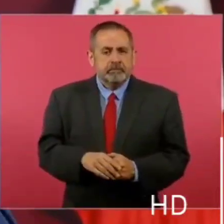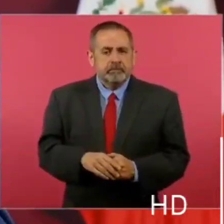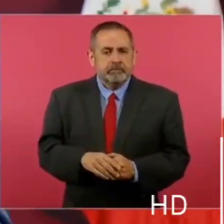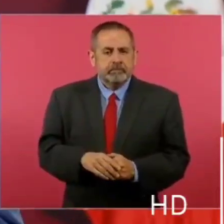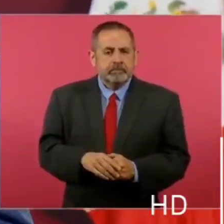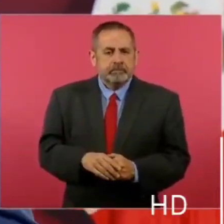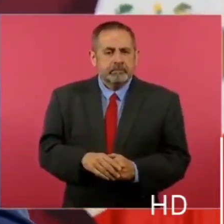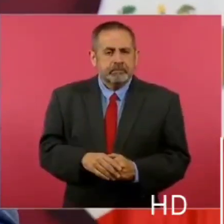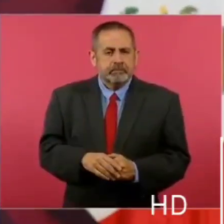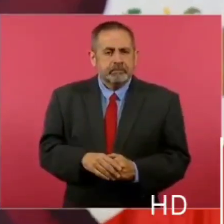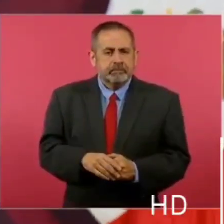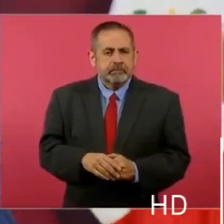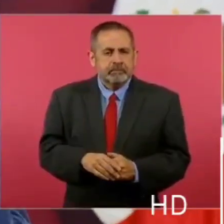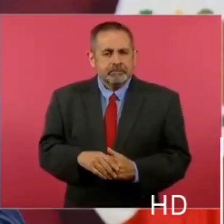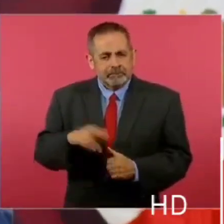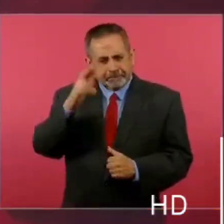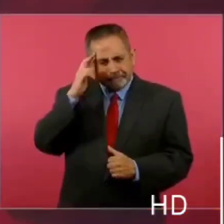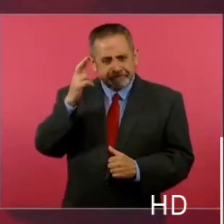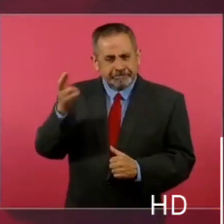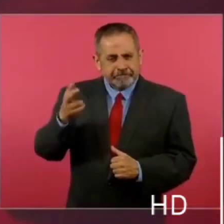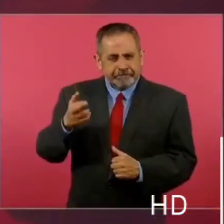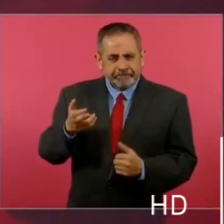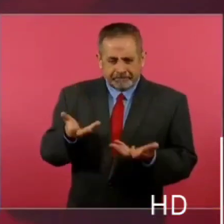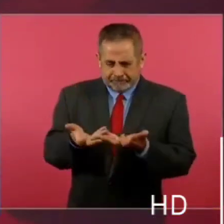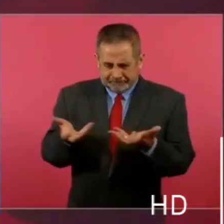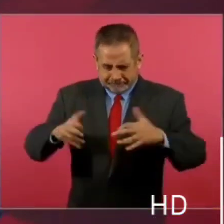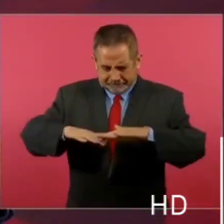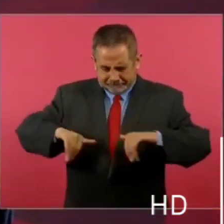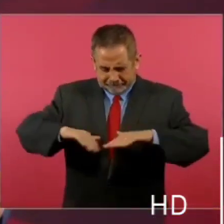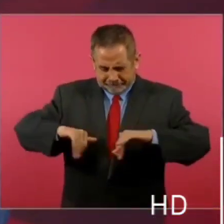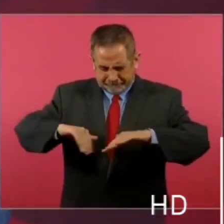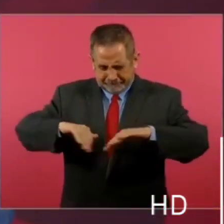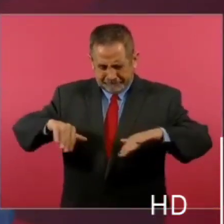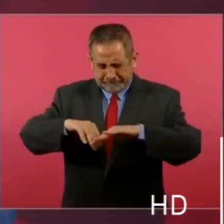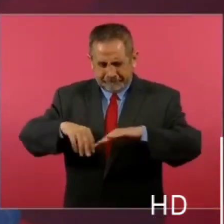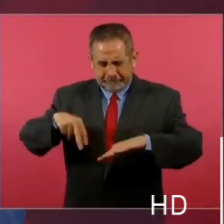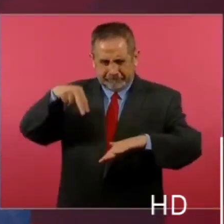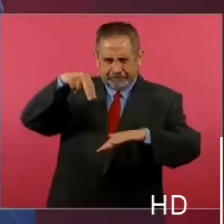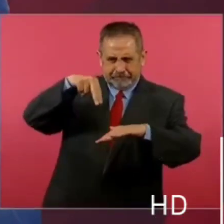hasta el cuello a un esclavo